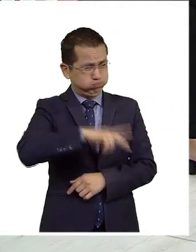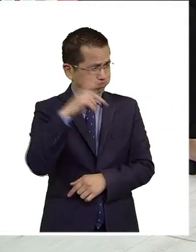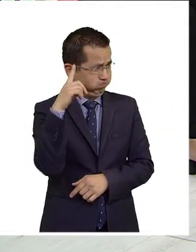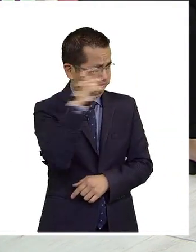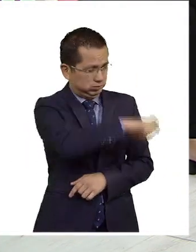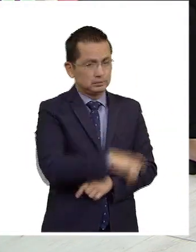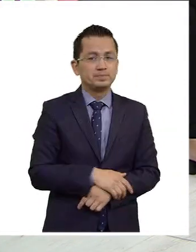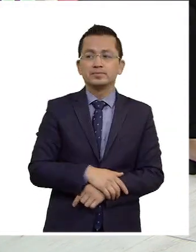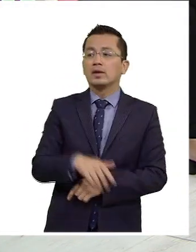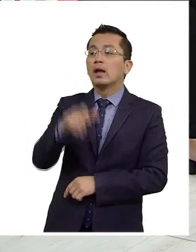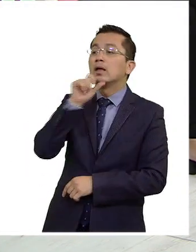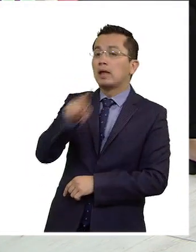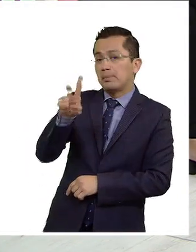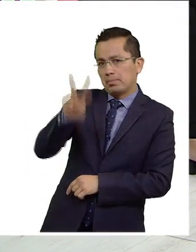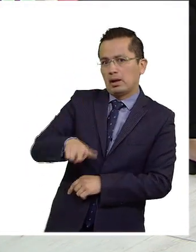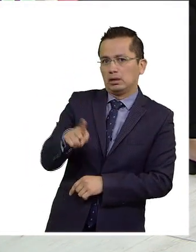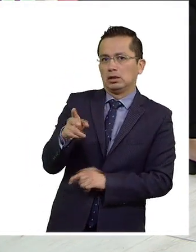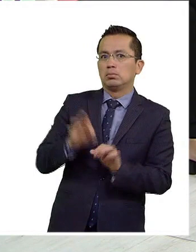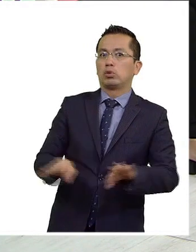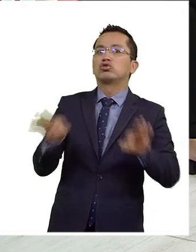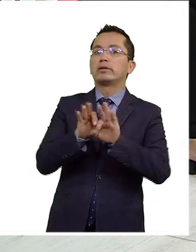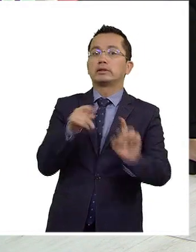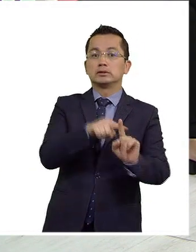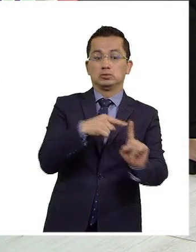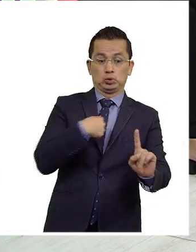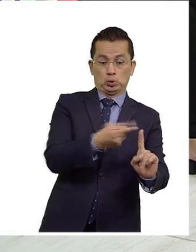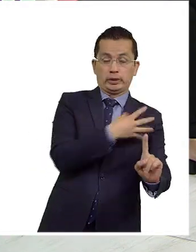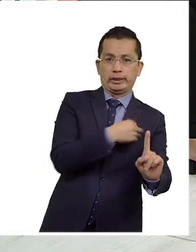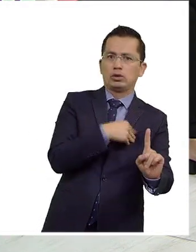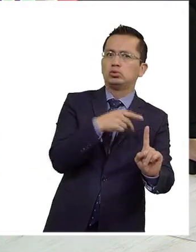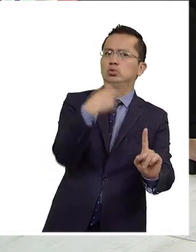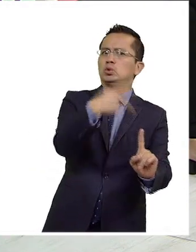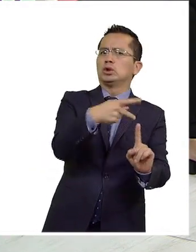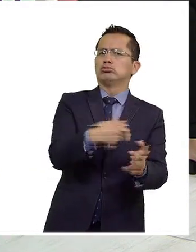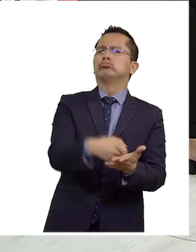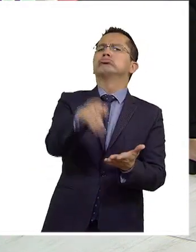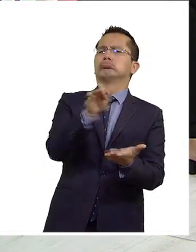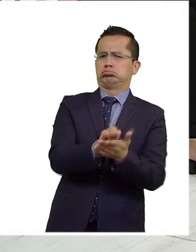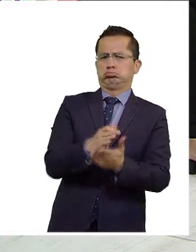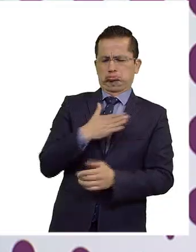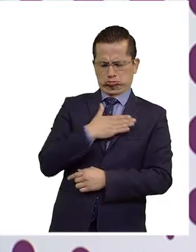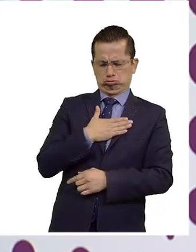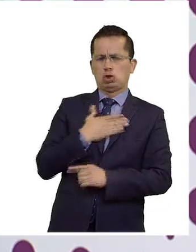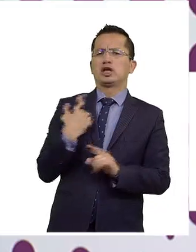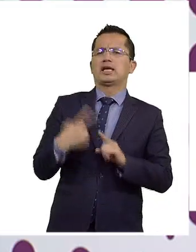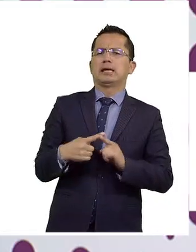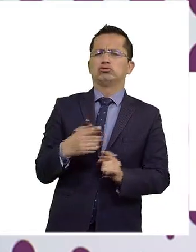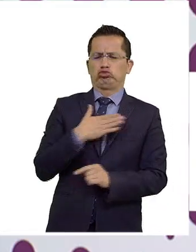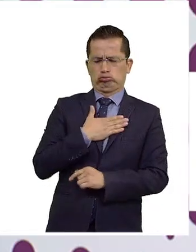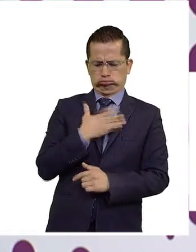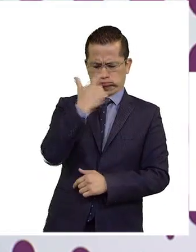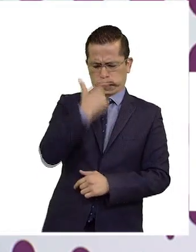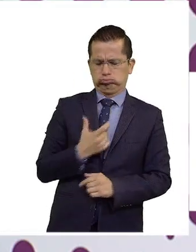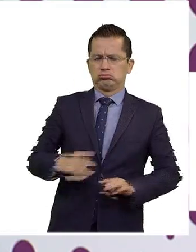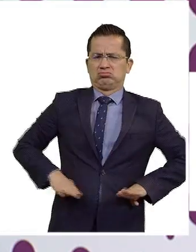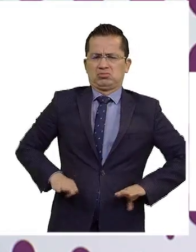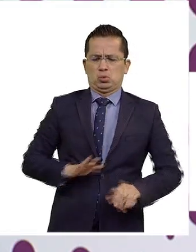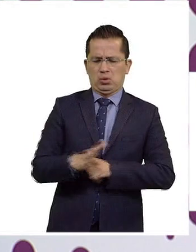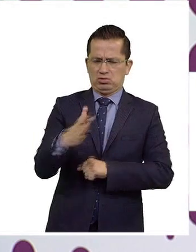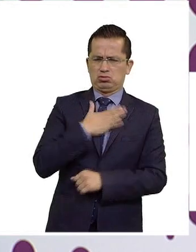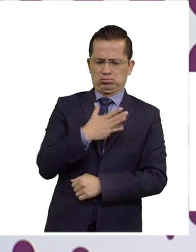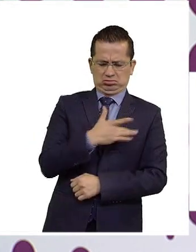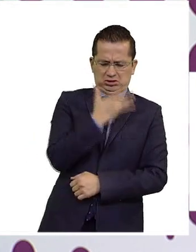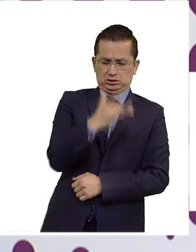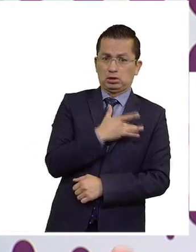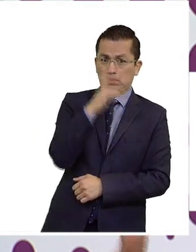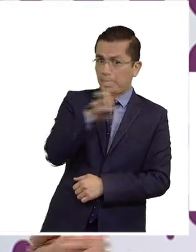tienen nuestros hijos de Así es. decir y decirse cómo son, quiénes son, cómo se sienten, Sí. eso no se compara con ninguna otra acción. O sea,